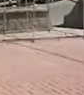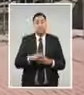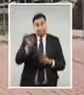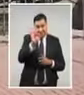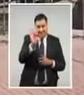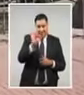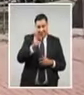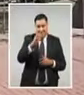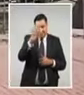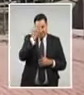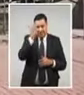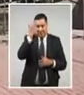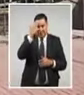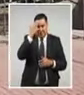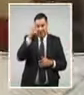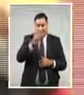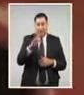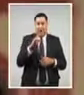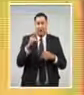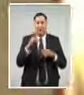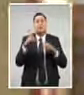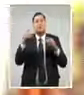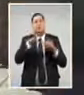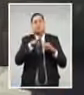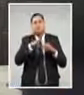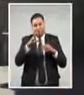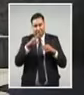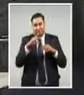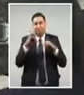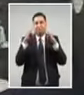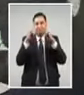Seguramente usted reconoce esta panorámica.